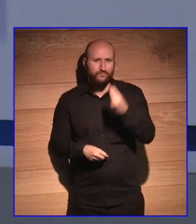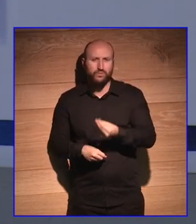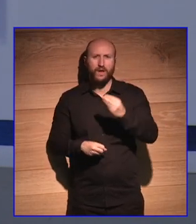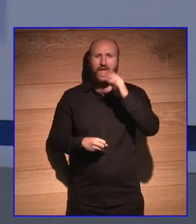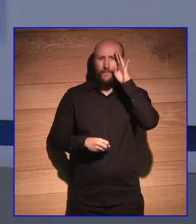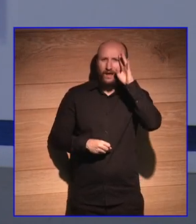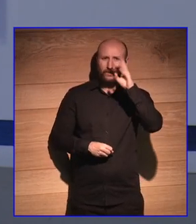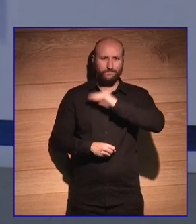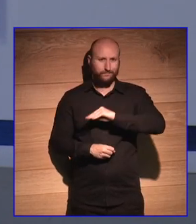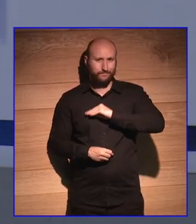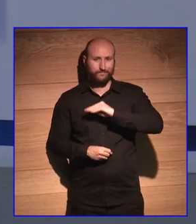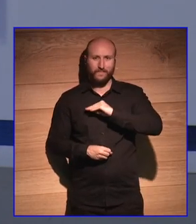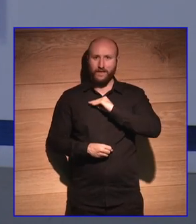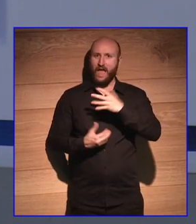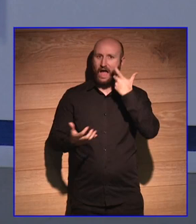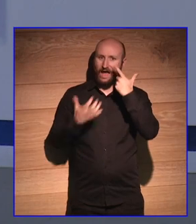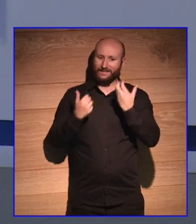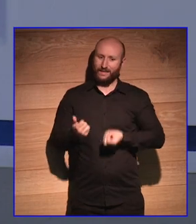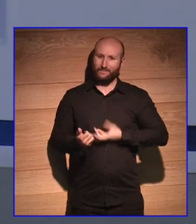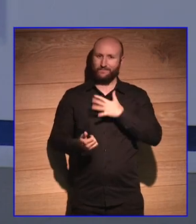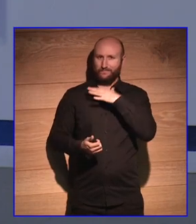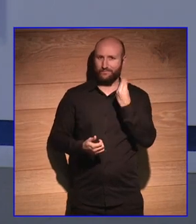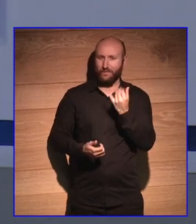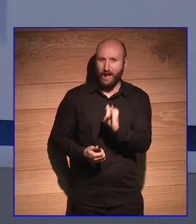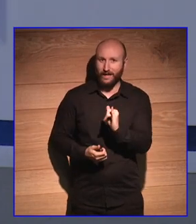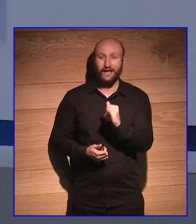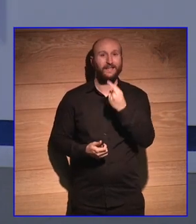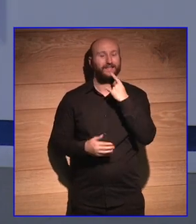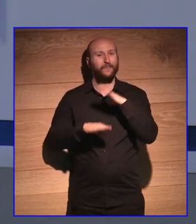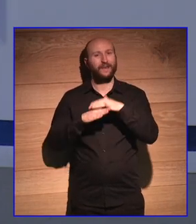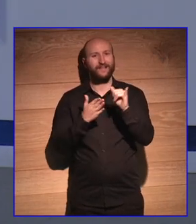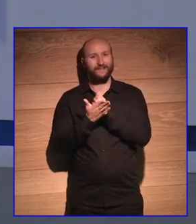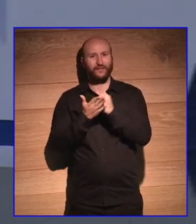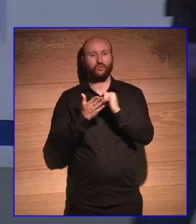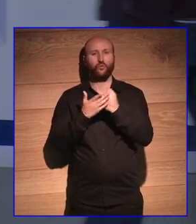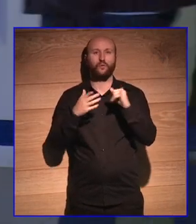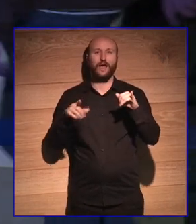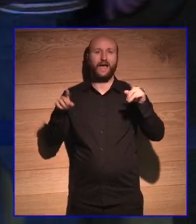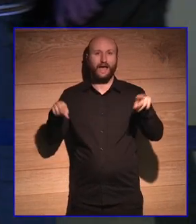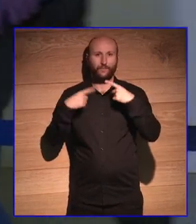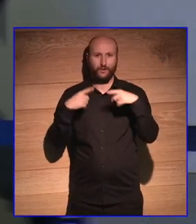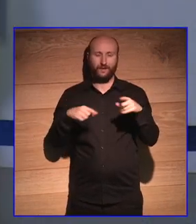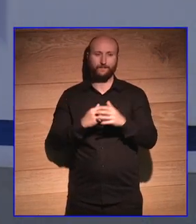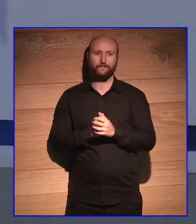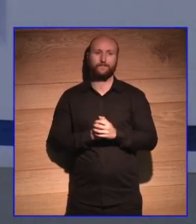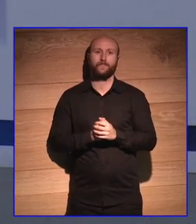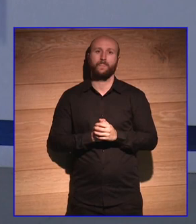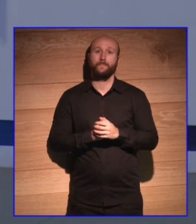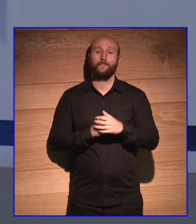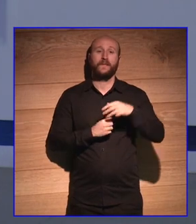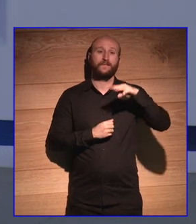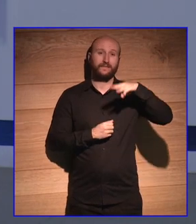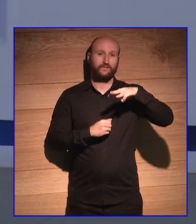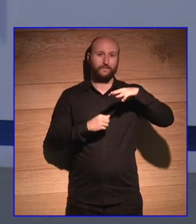tiene reales dotes artísticas afirma boulanger para la asignatura de armonía progreso apreciable en estos tres últimos meses